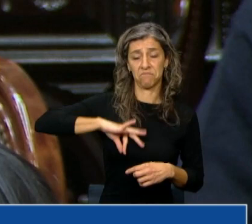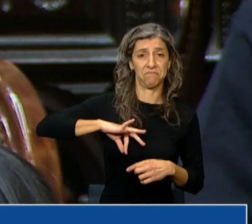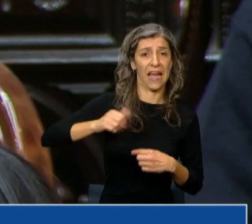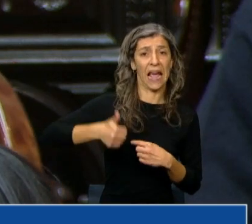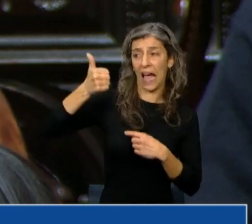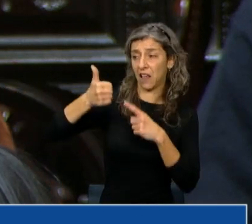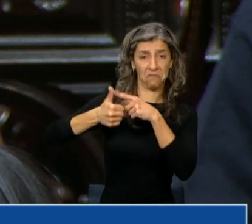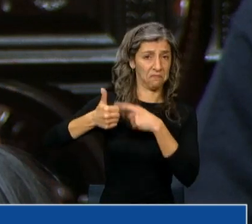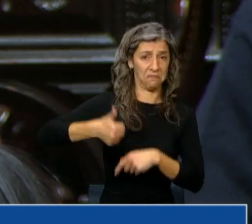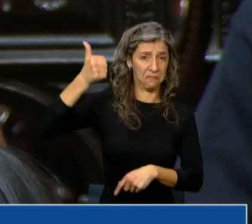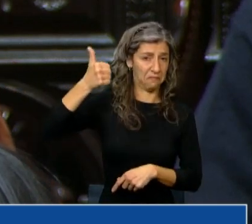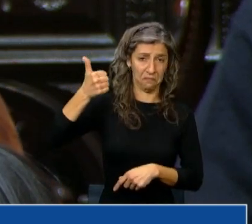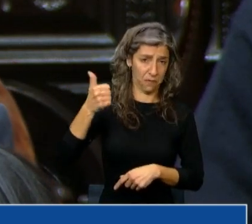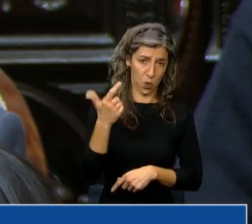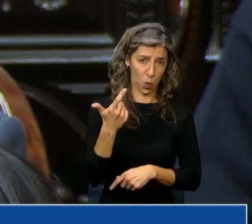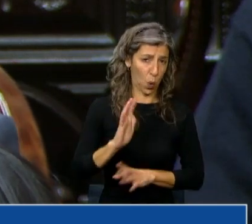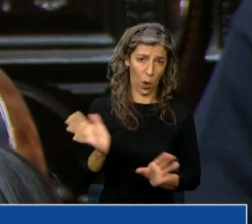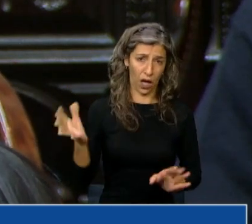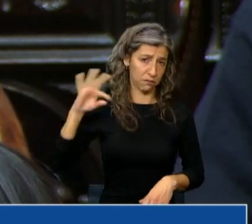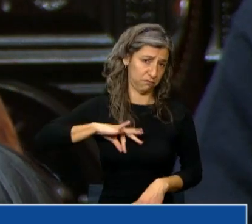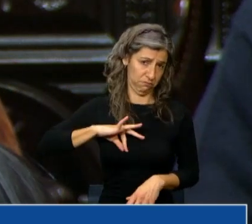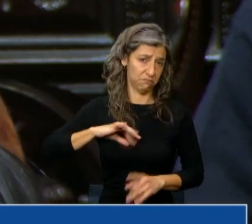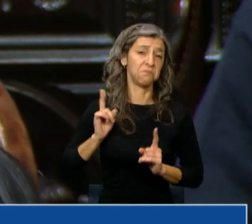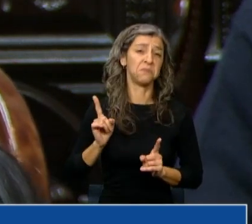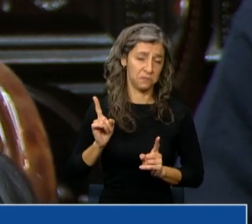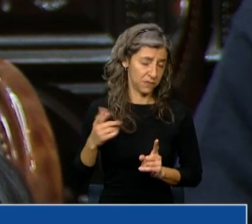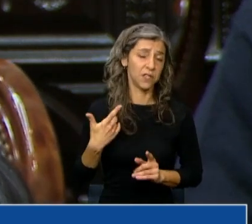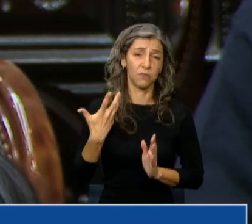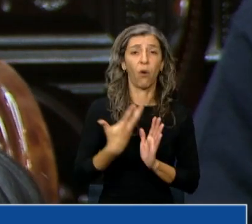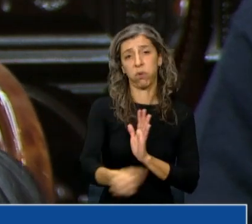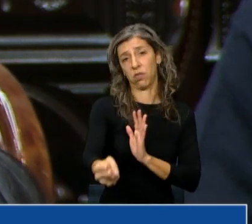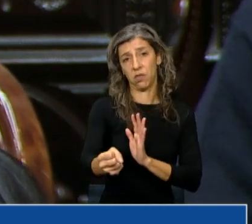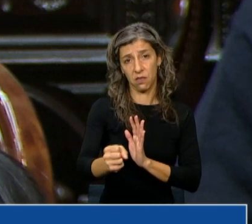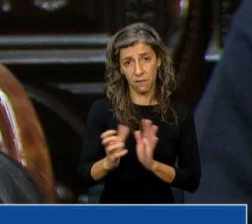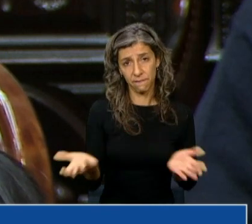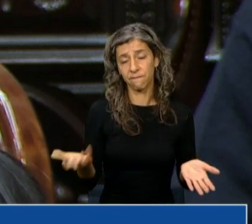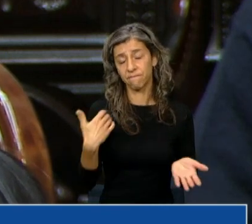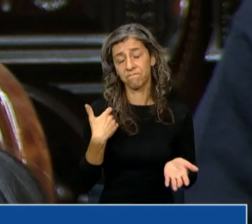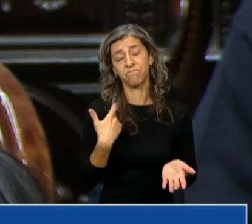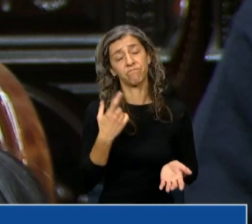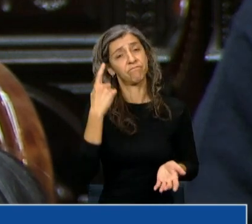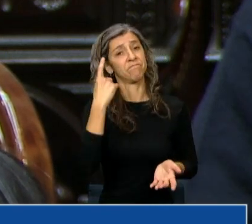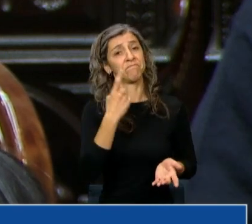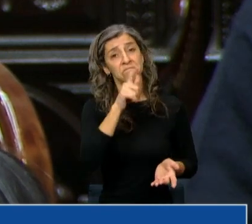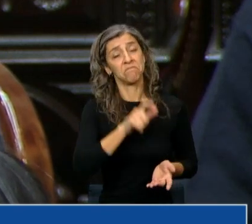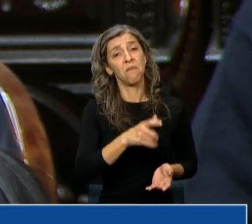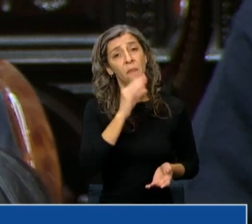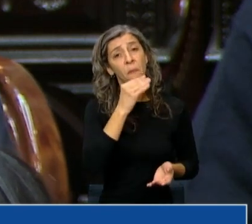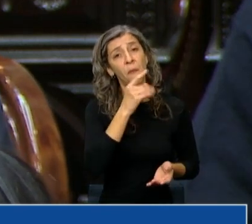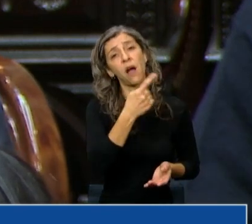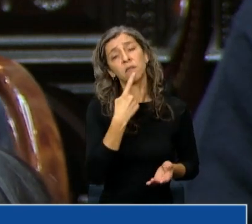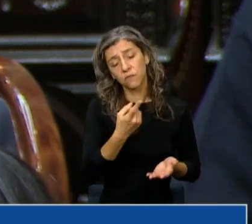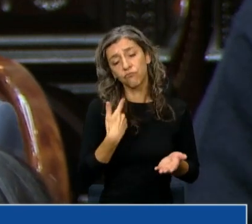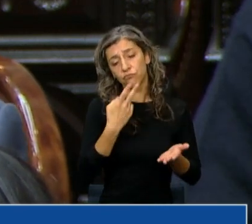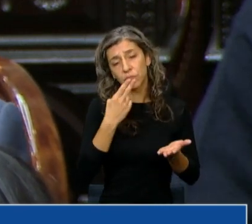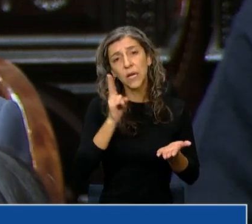primer lugar, quiero agradecerle al ministro Sergio Massa, consecuente con su historia de disminuir la carga